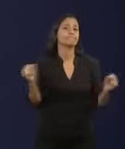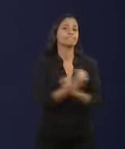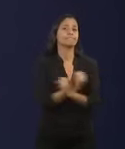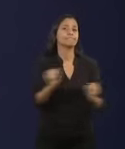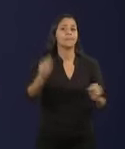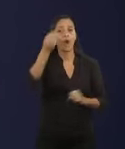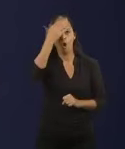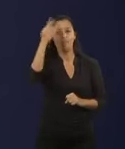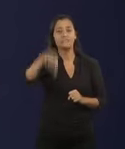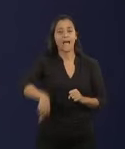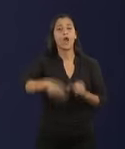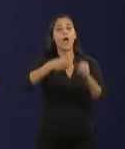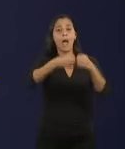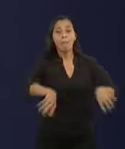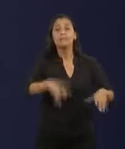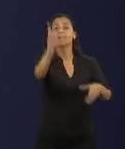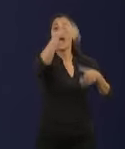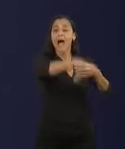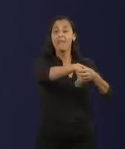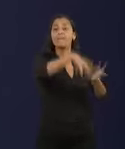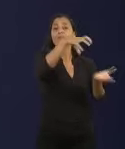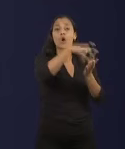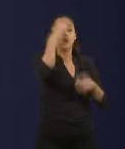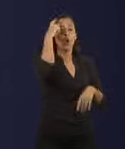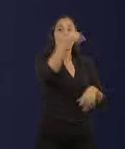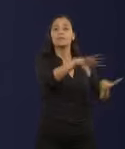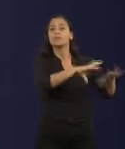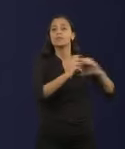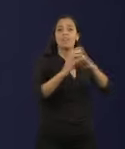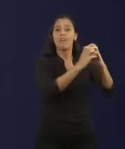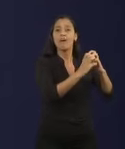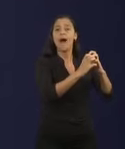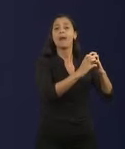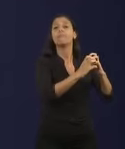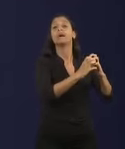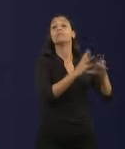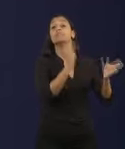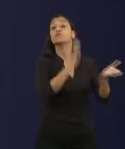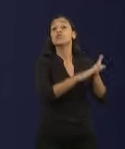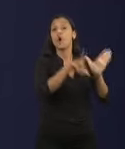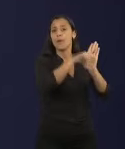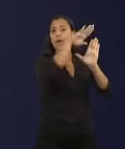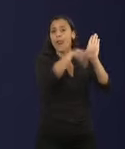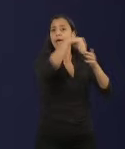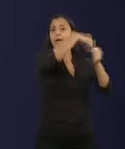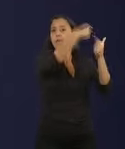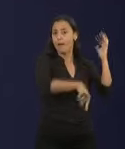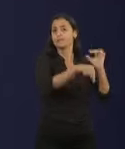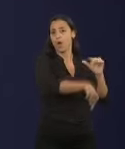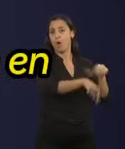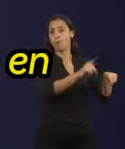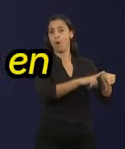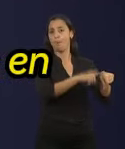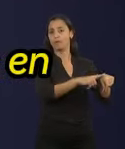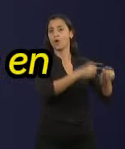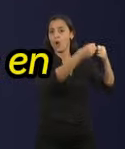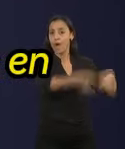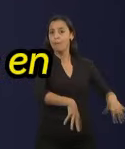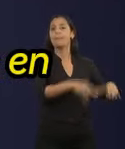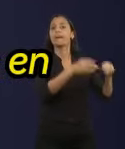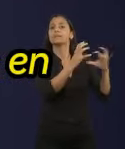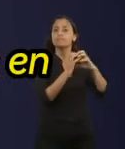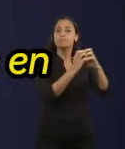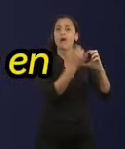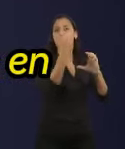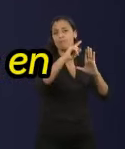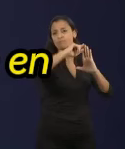quiere el debate legislativo por la ley bases donde efectivamente eh Hay un montón de